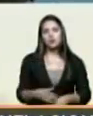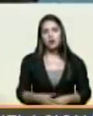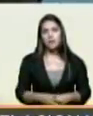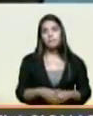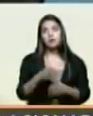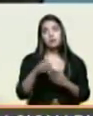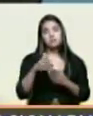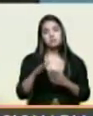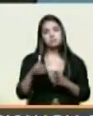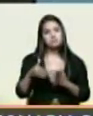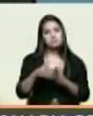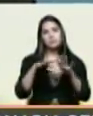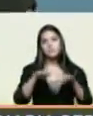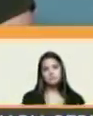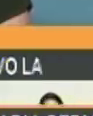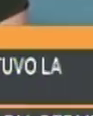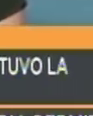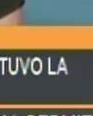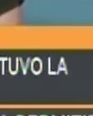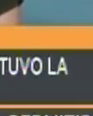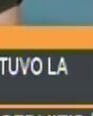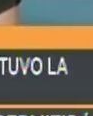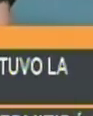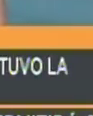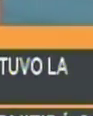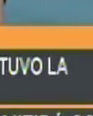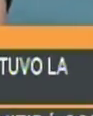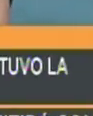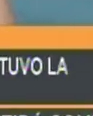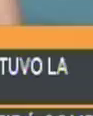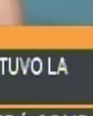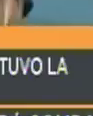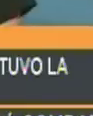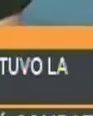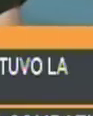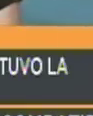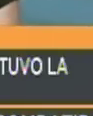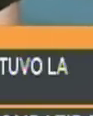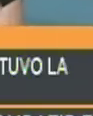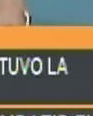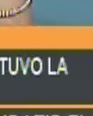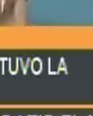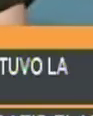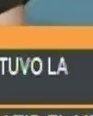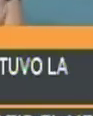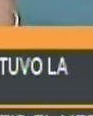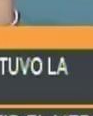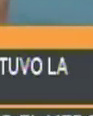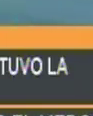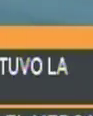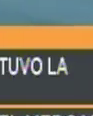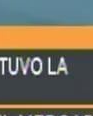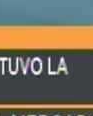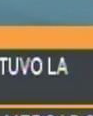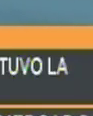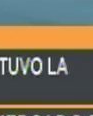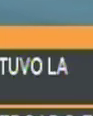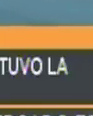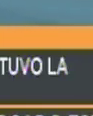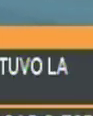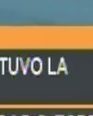para justificar el ataque imperial contra Venezuela. Y eso es un mensaje, una reflexión que yo les dejo a ustedes como